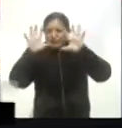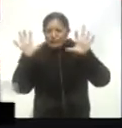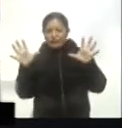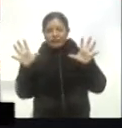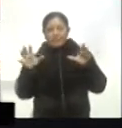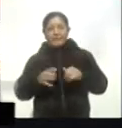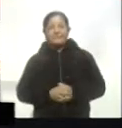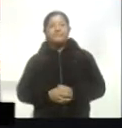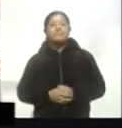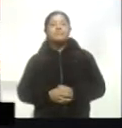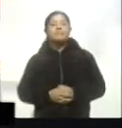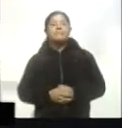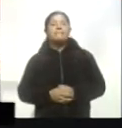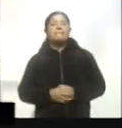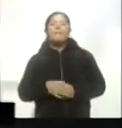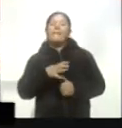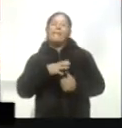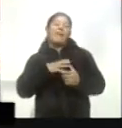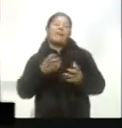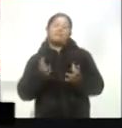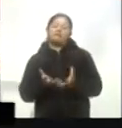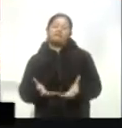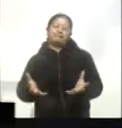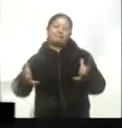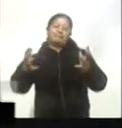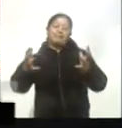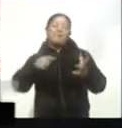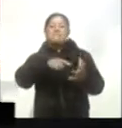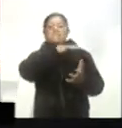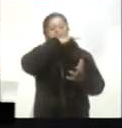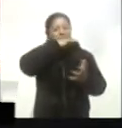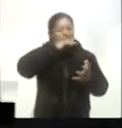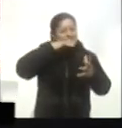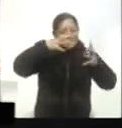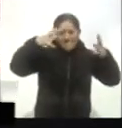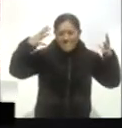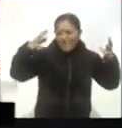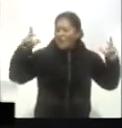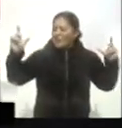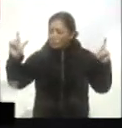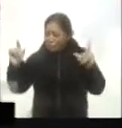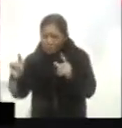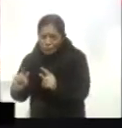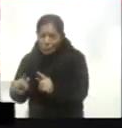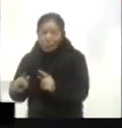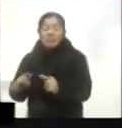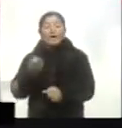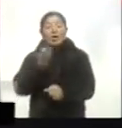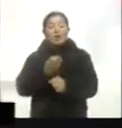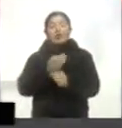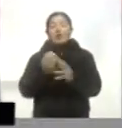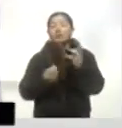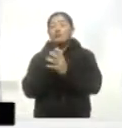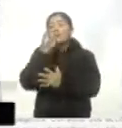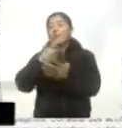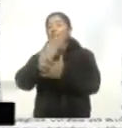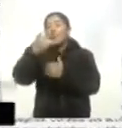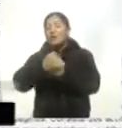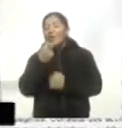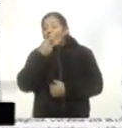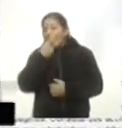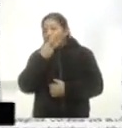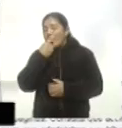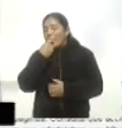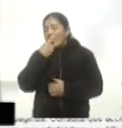tradicional, desde la más pequeña hasta la cazuela para mole. Ahorita estamos trabajando en casa con un nuevo proyecto de hacer silbatos de barro.